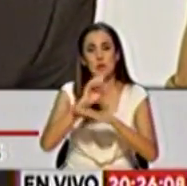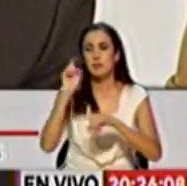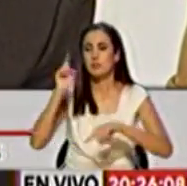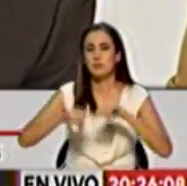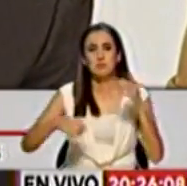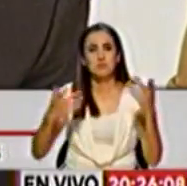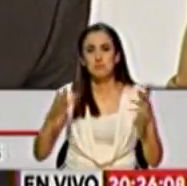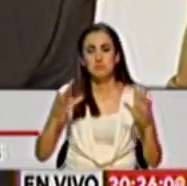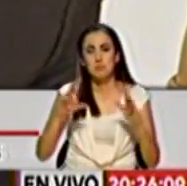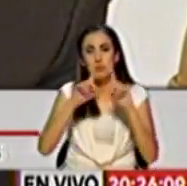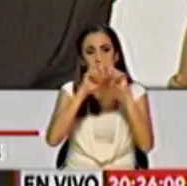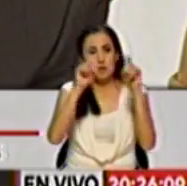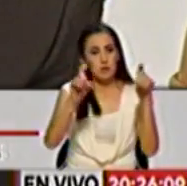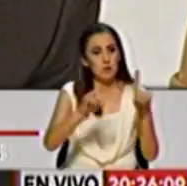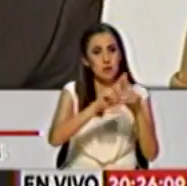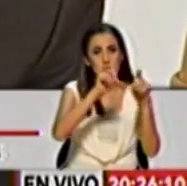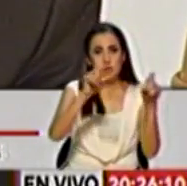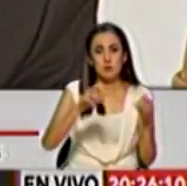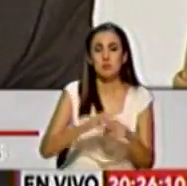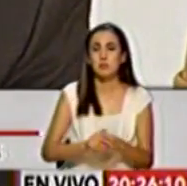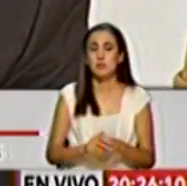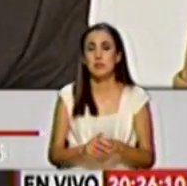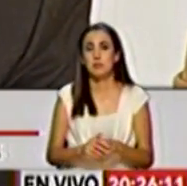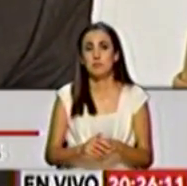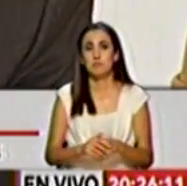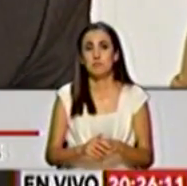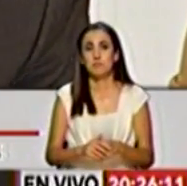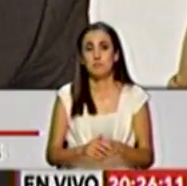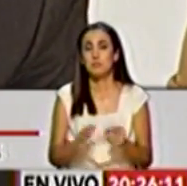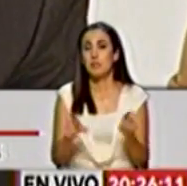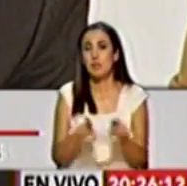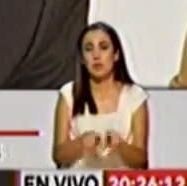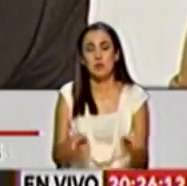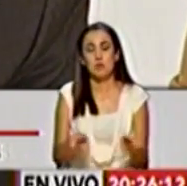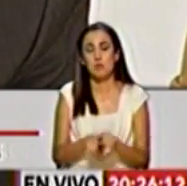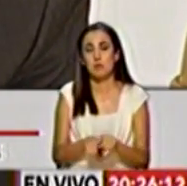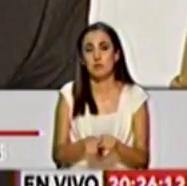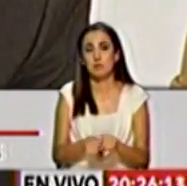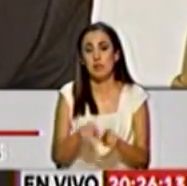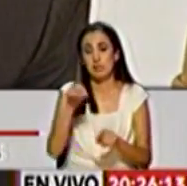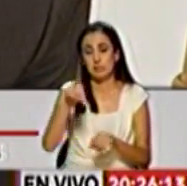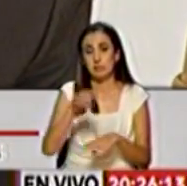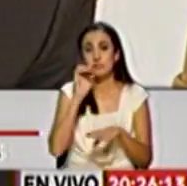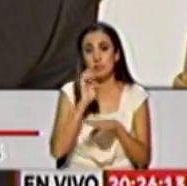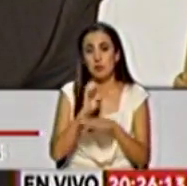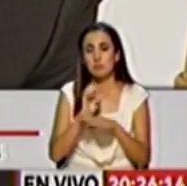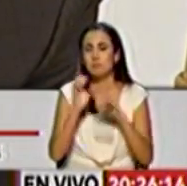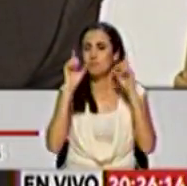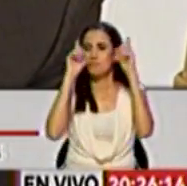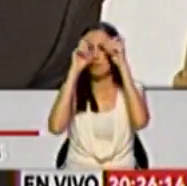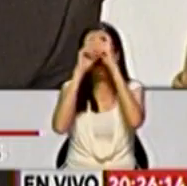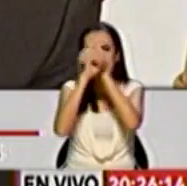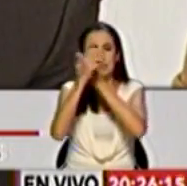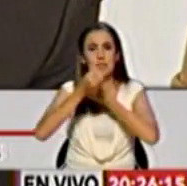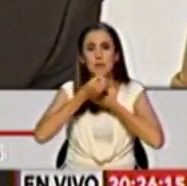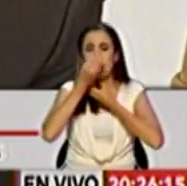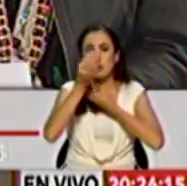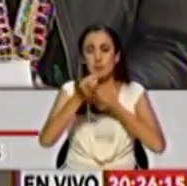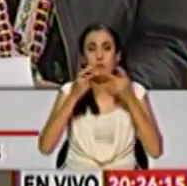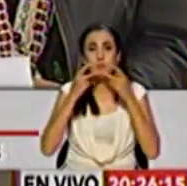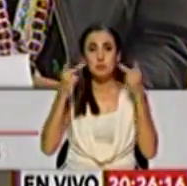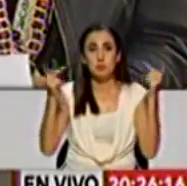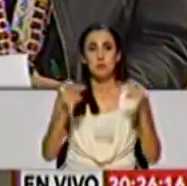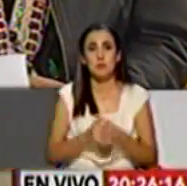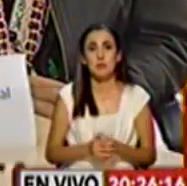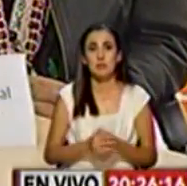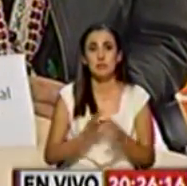cumple con la consulta previa libre e informada. Y asimismo que en este país es bien difícil acceder a información pública. El